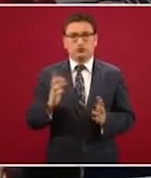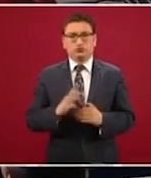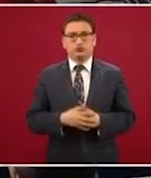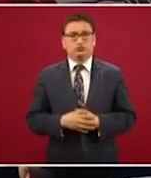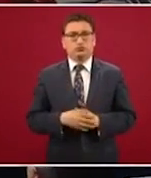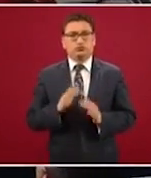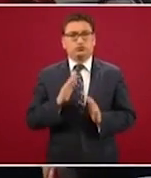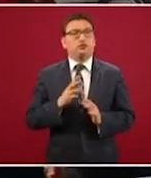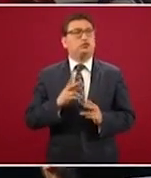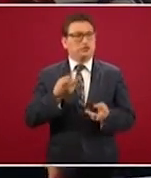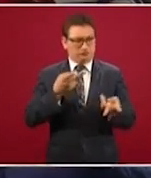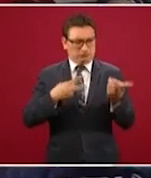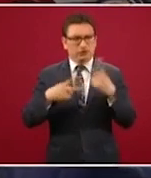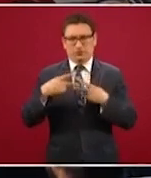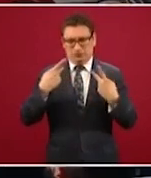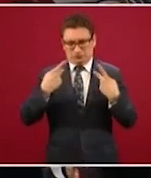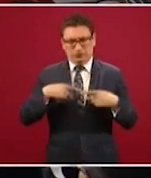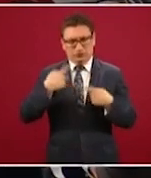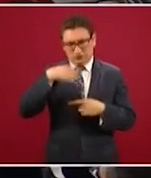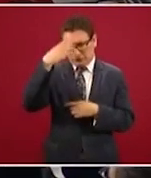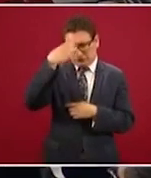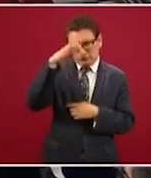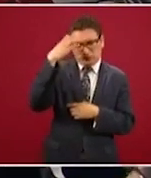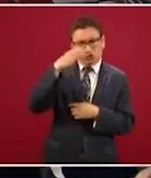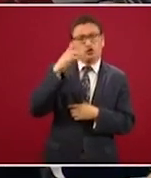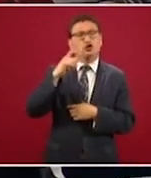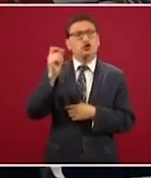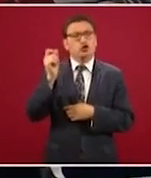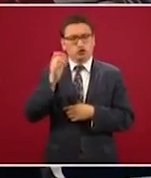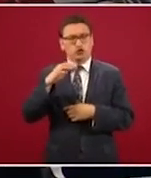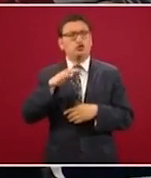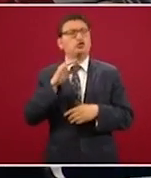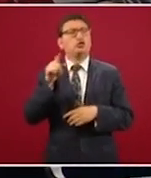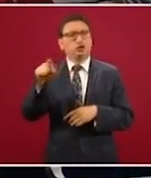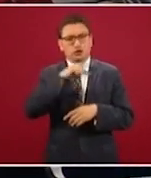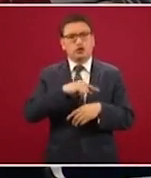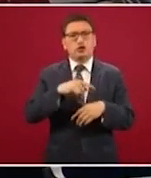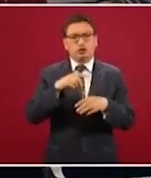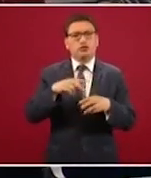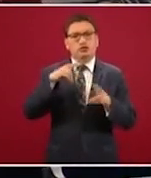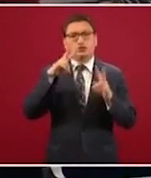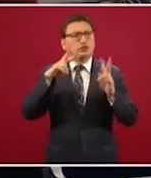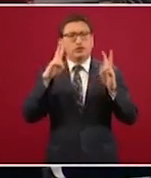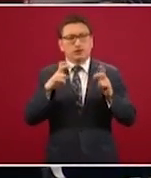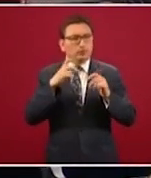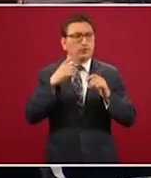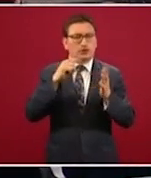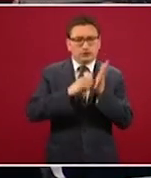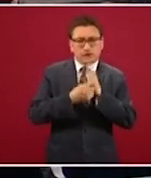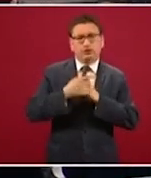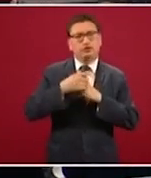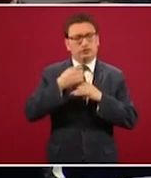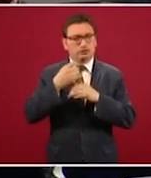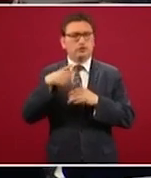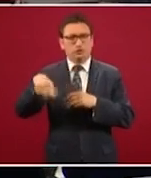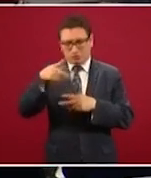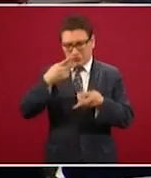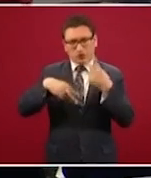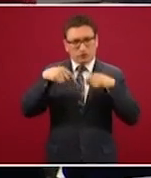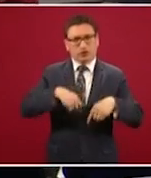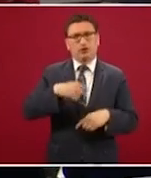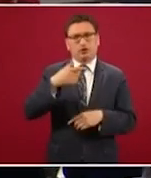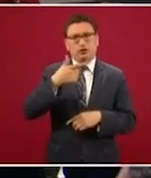Sí, que vengan los especialistas, es un asunto técnico, es un asunto científico, sí, que vengan a